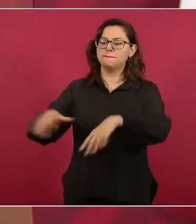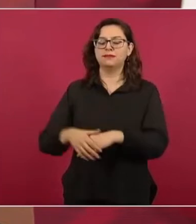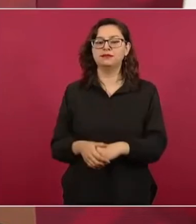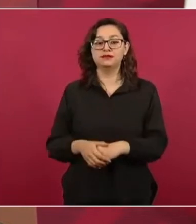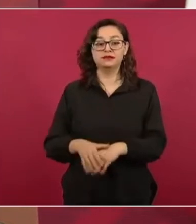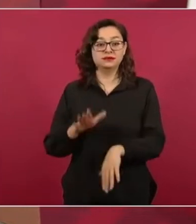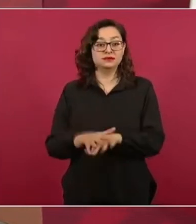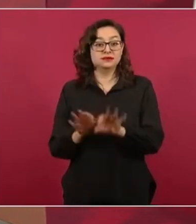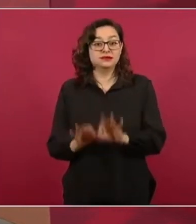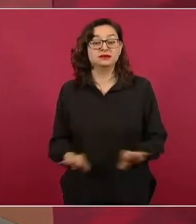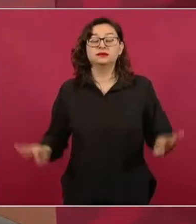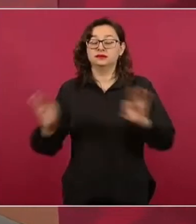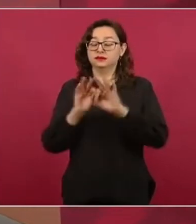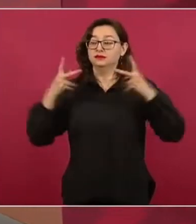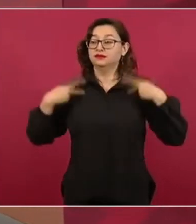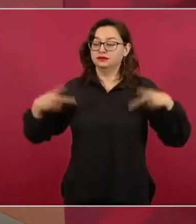con el Internet